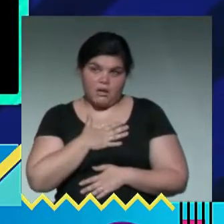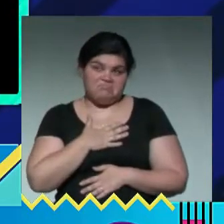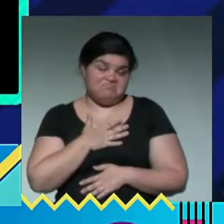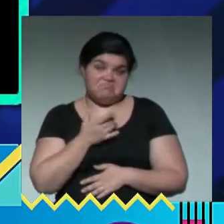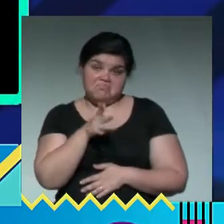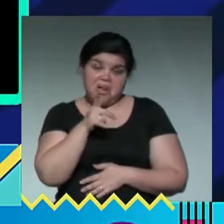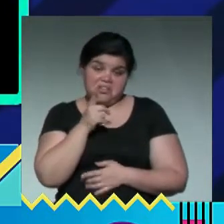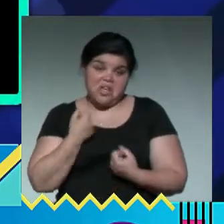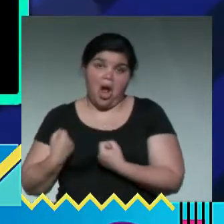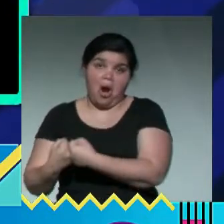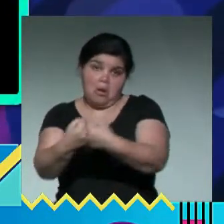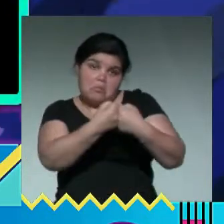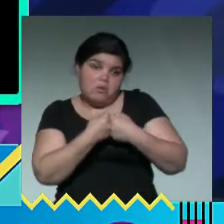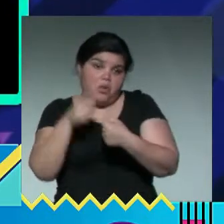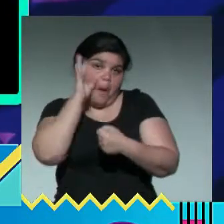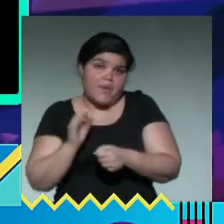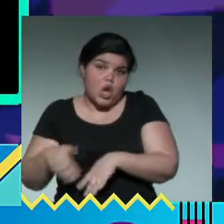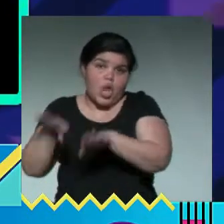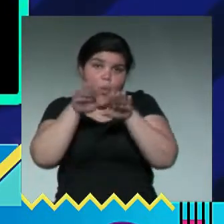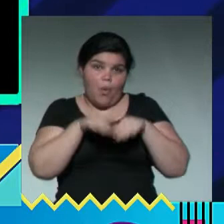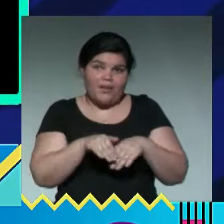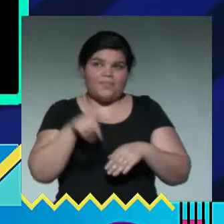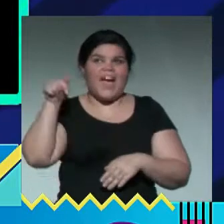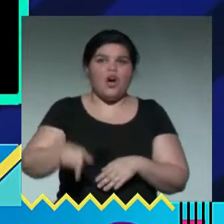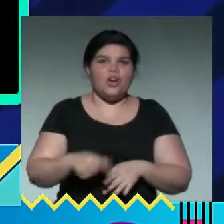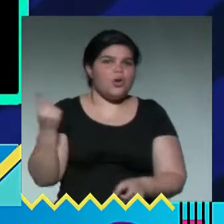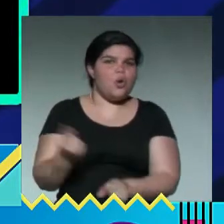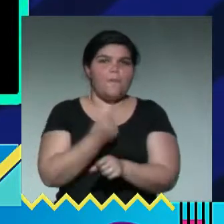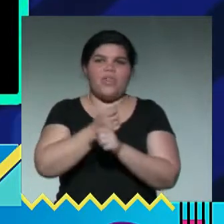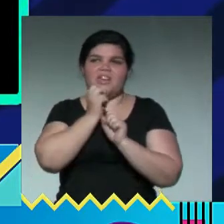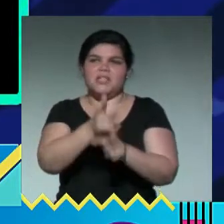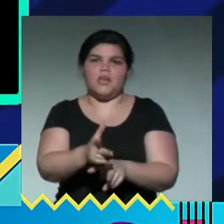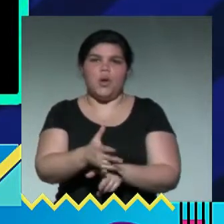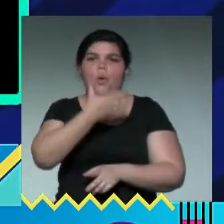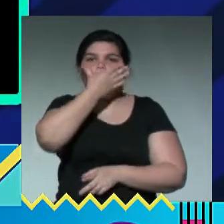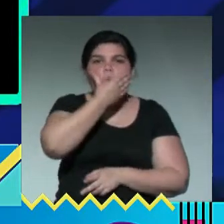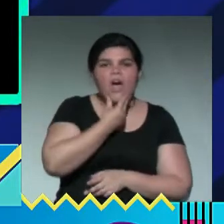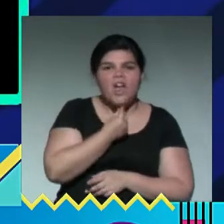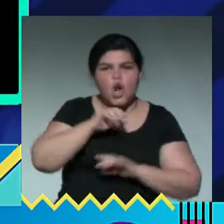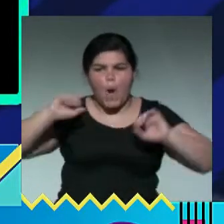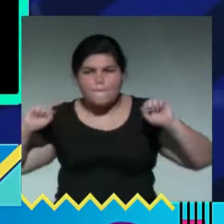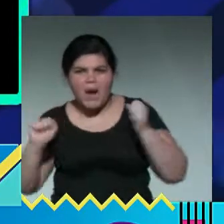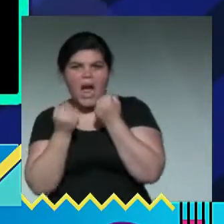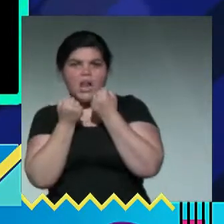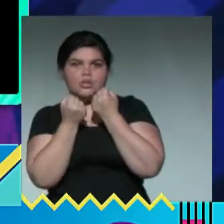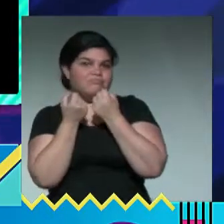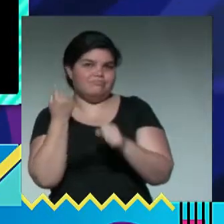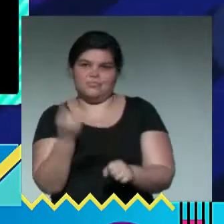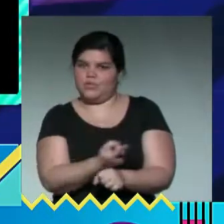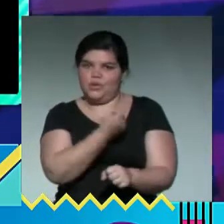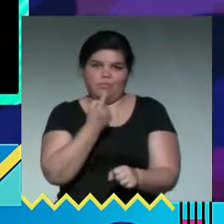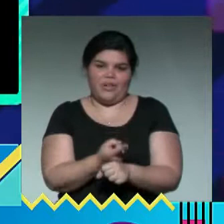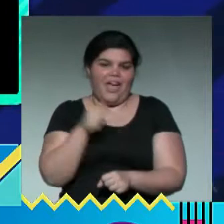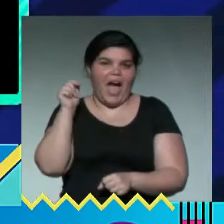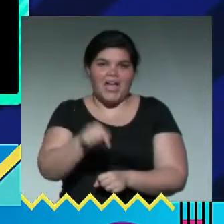concordamos, no se puede hablar de buenos y malos, ¿sí? Sino que se produce un choque